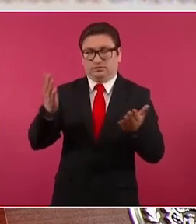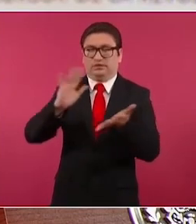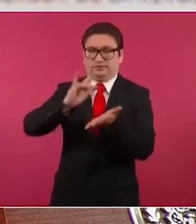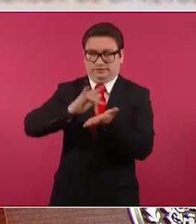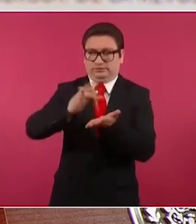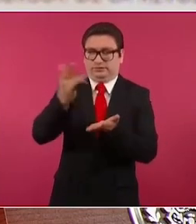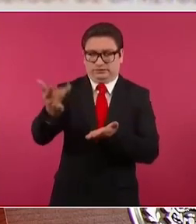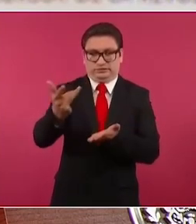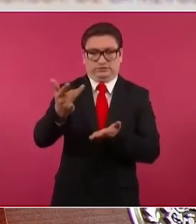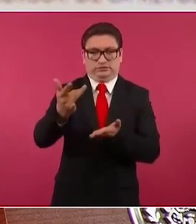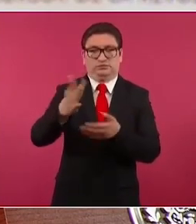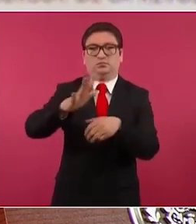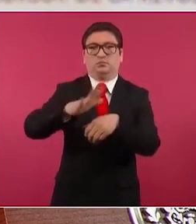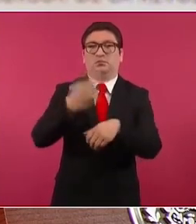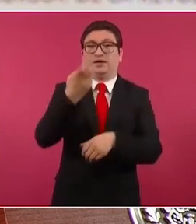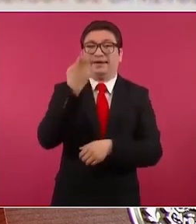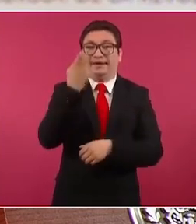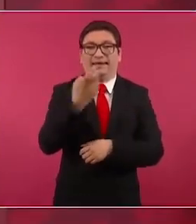porque esto es lo mejor.